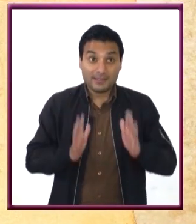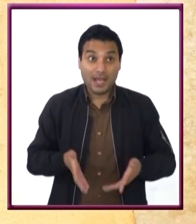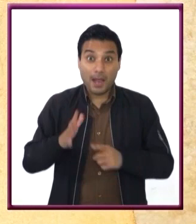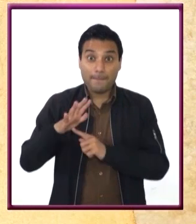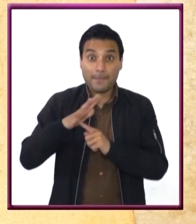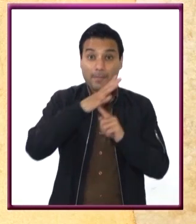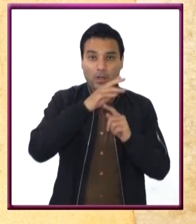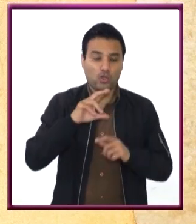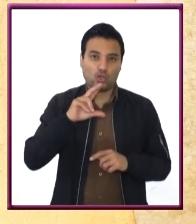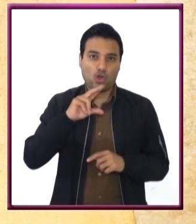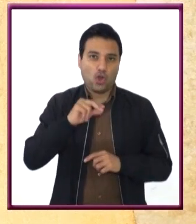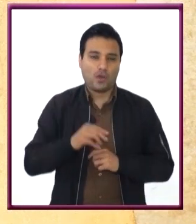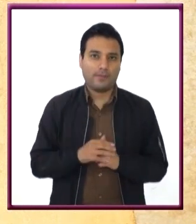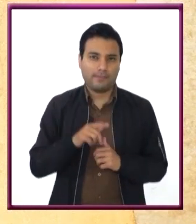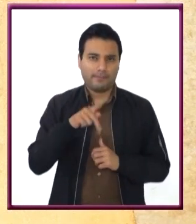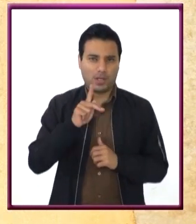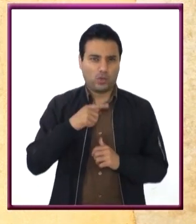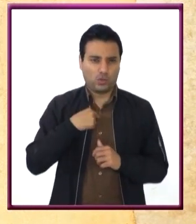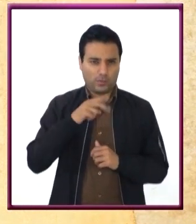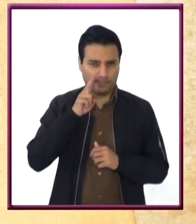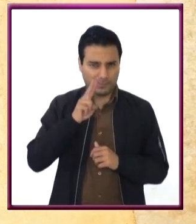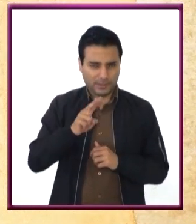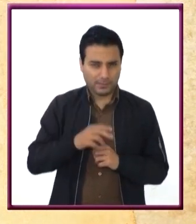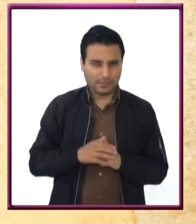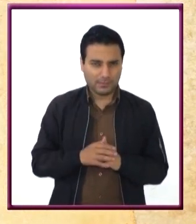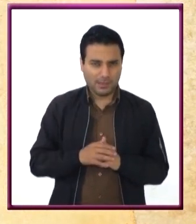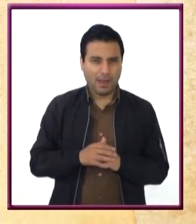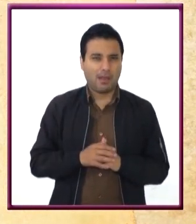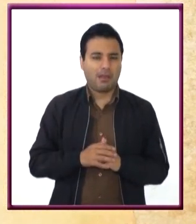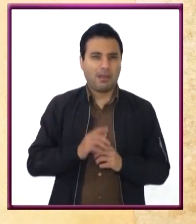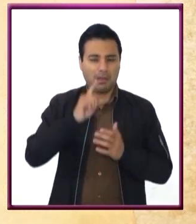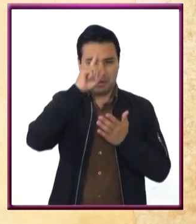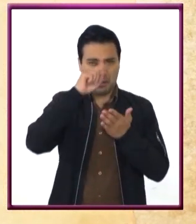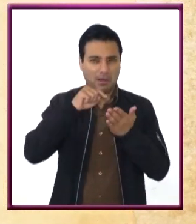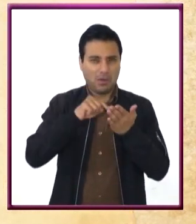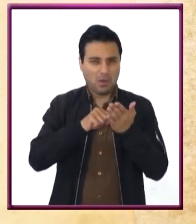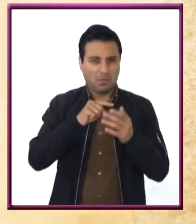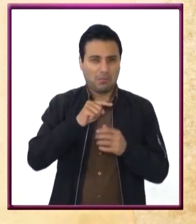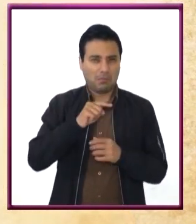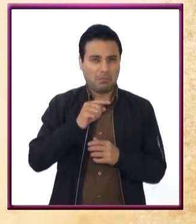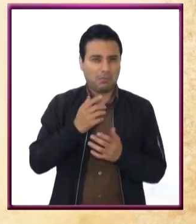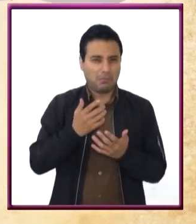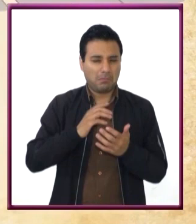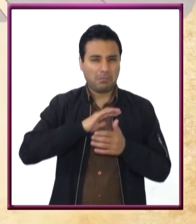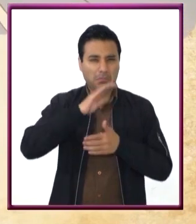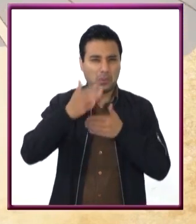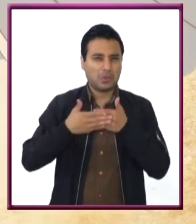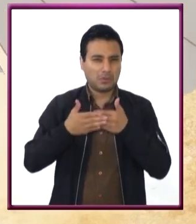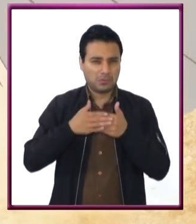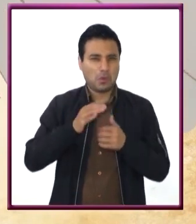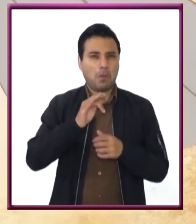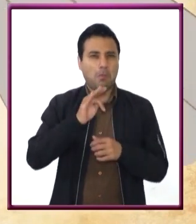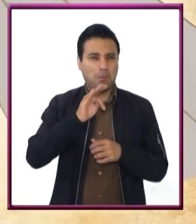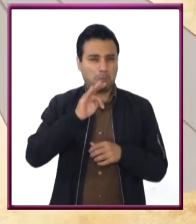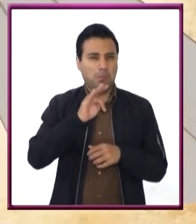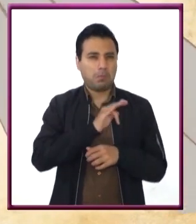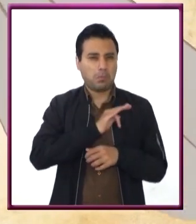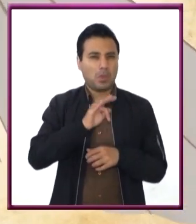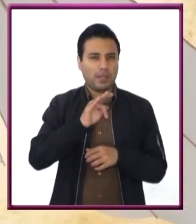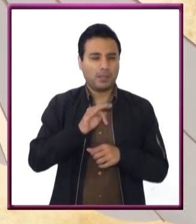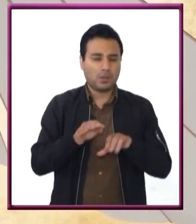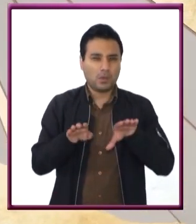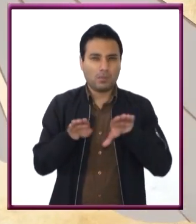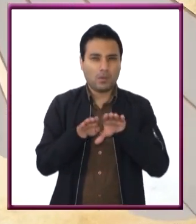¿no? Sin embargo, yo creo que en algún momento quizás nuestros ojos lo puedan ver, esos inventos